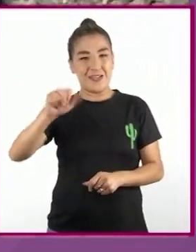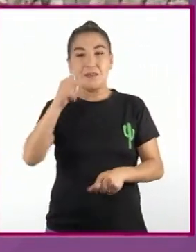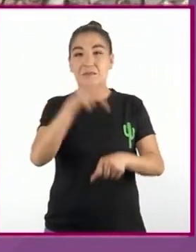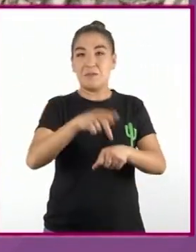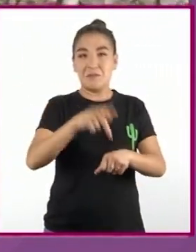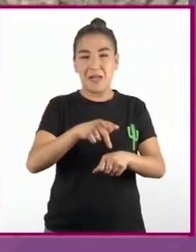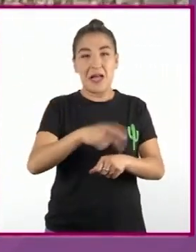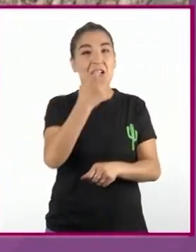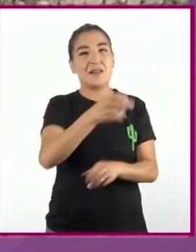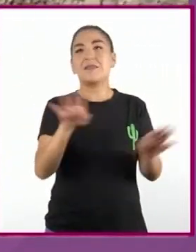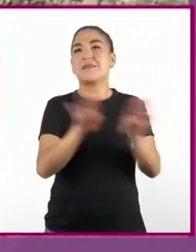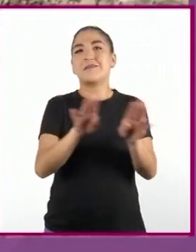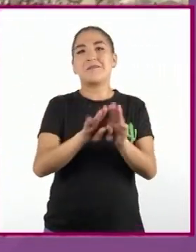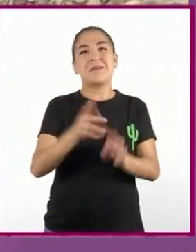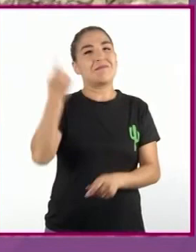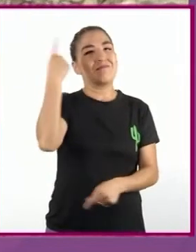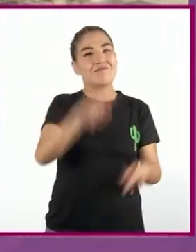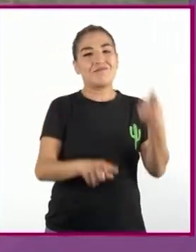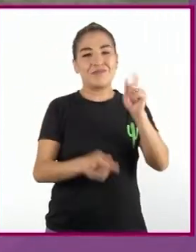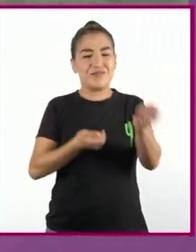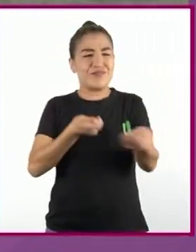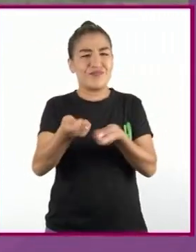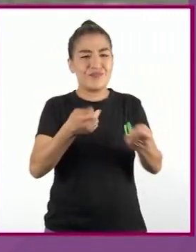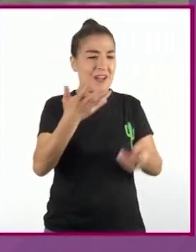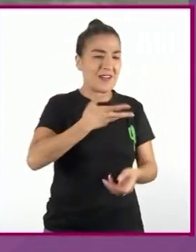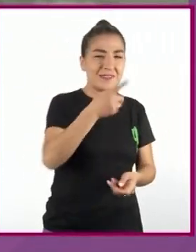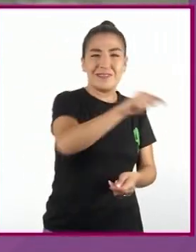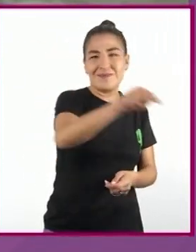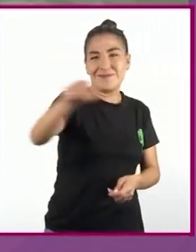control a distancias muy largas.